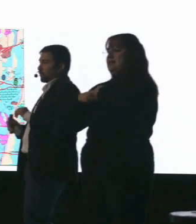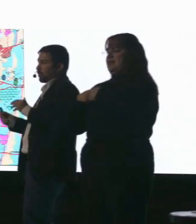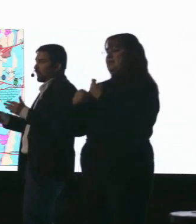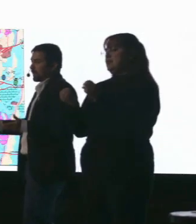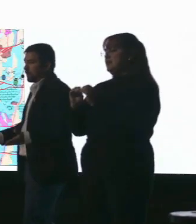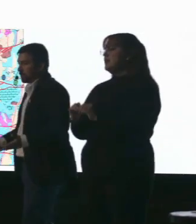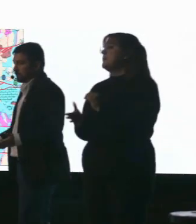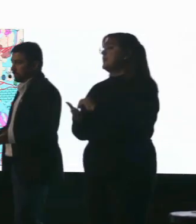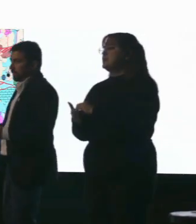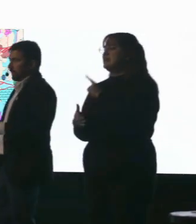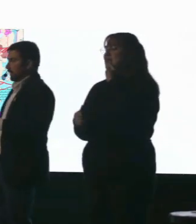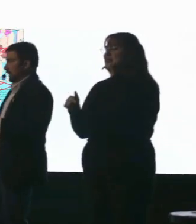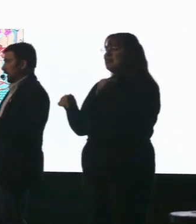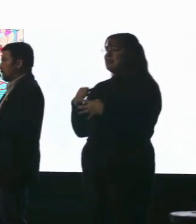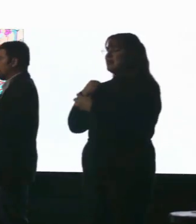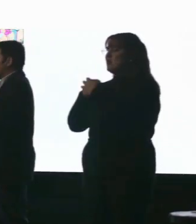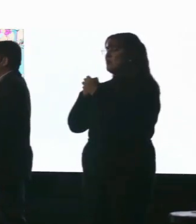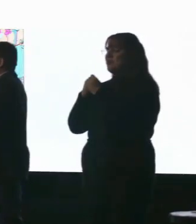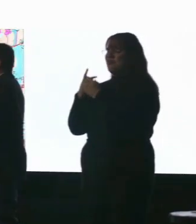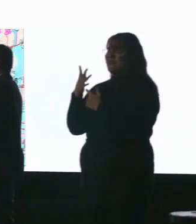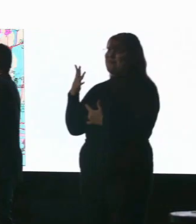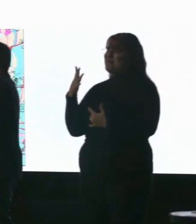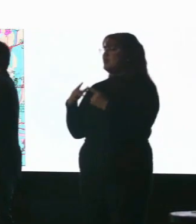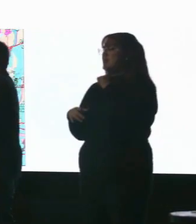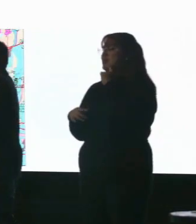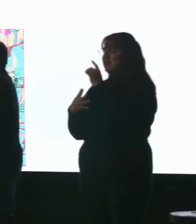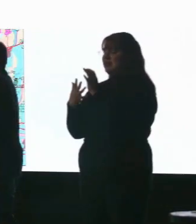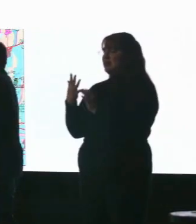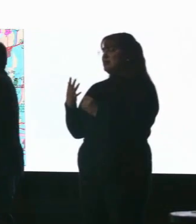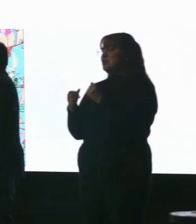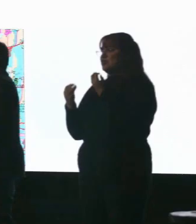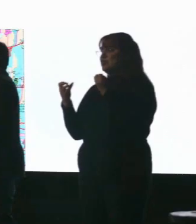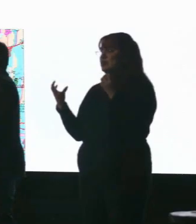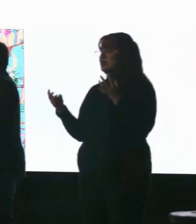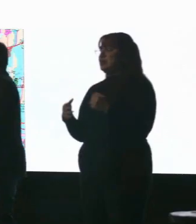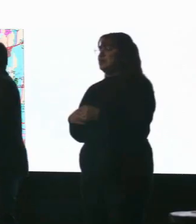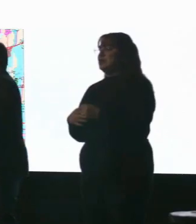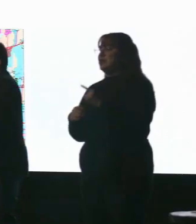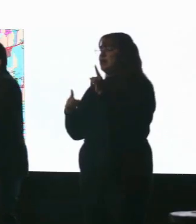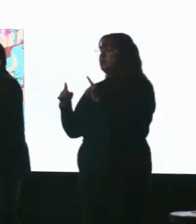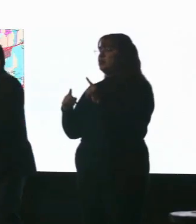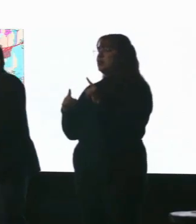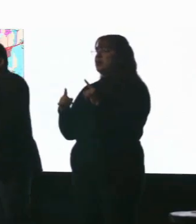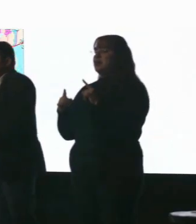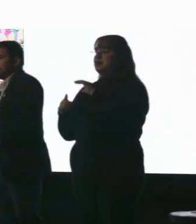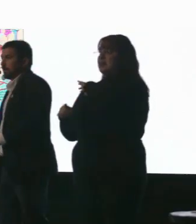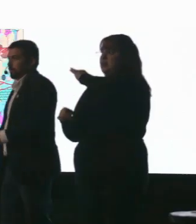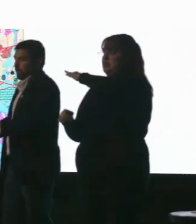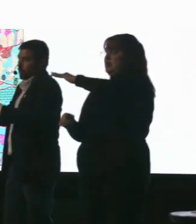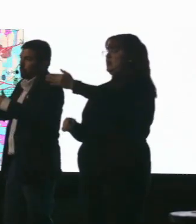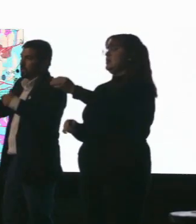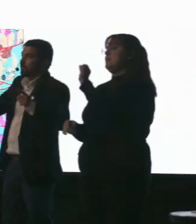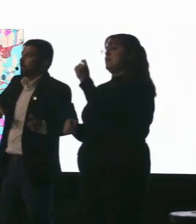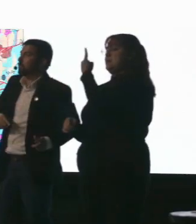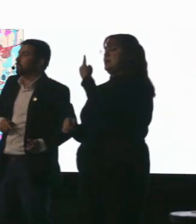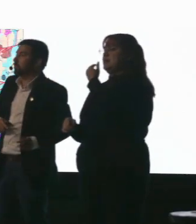región tenemos las mismas características que quizás se hacen en la parte de la cordillera principal, pero con un tiempo